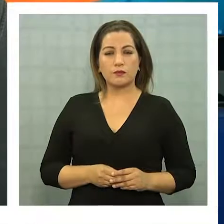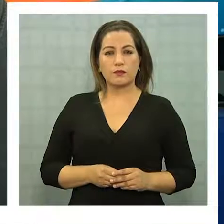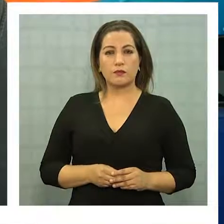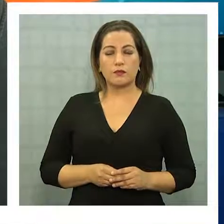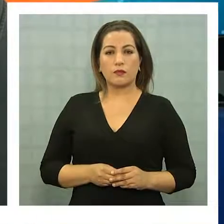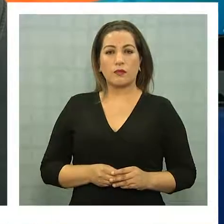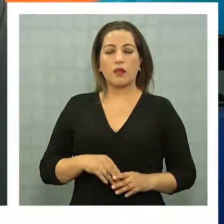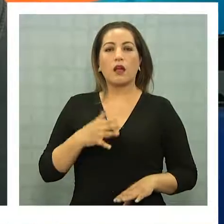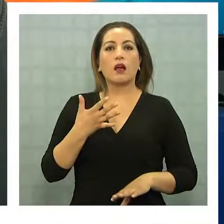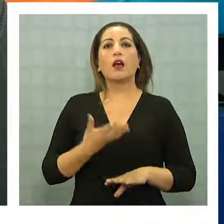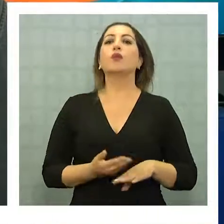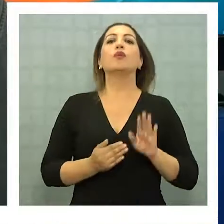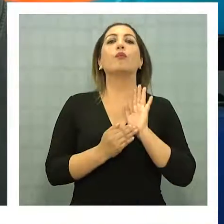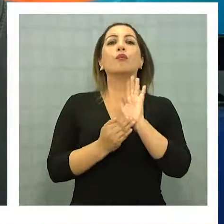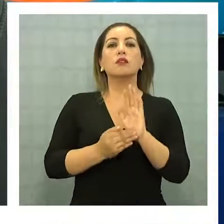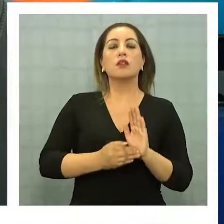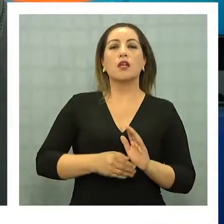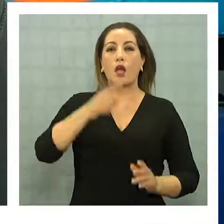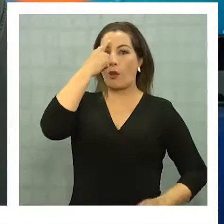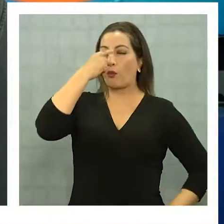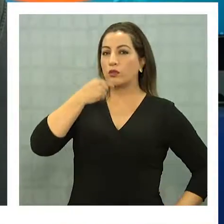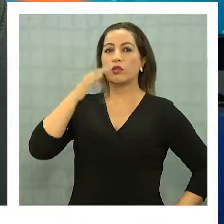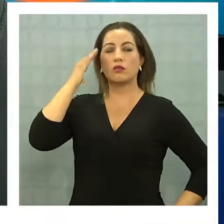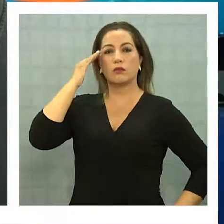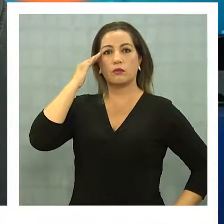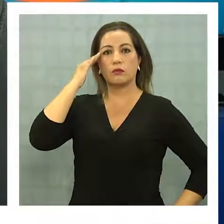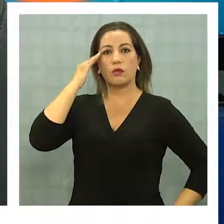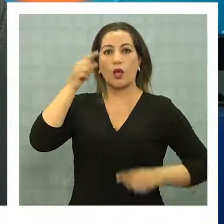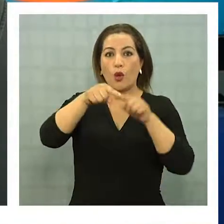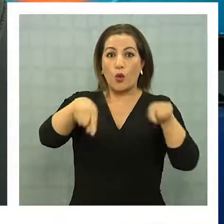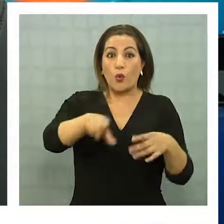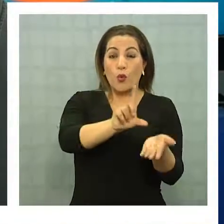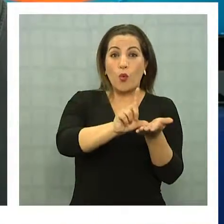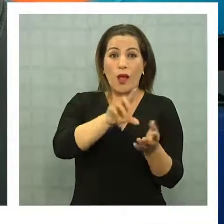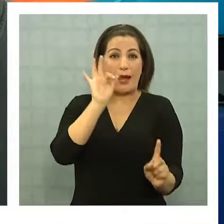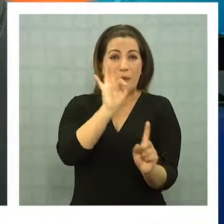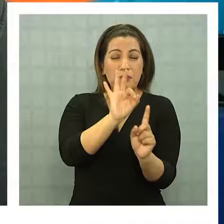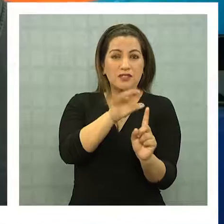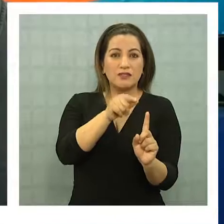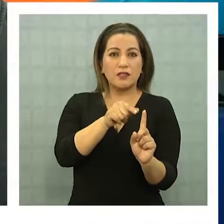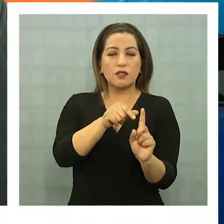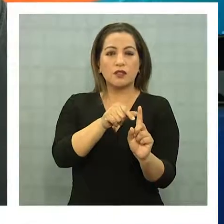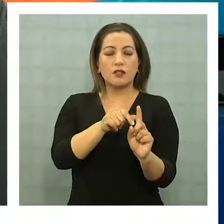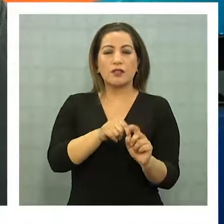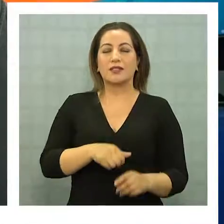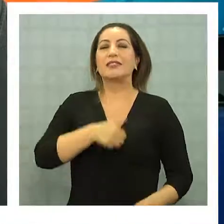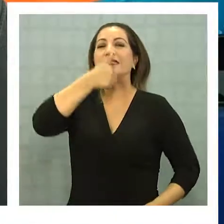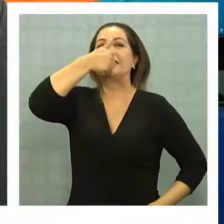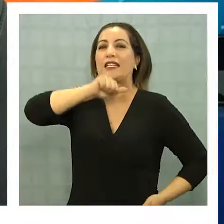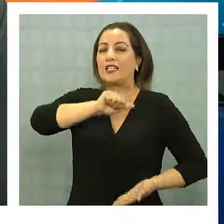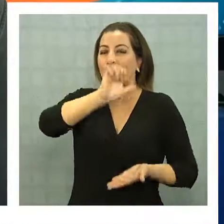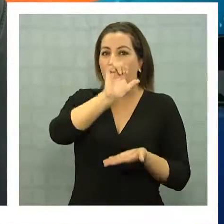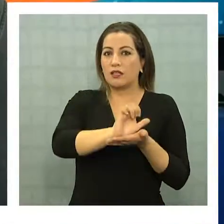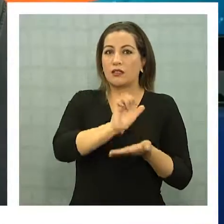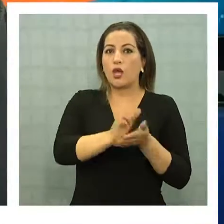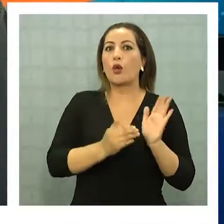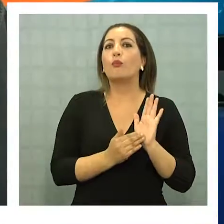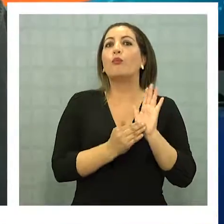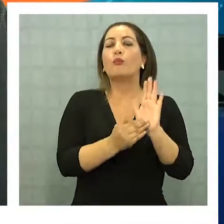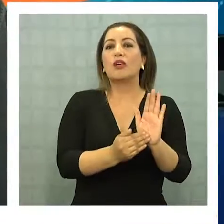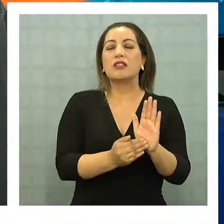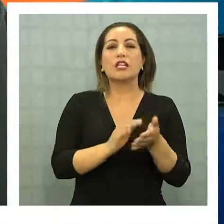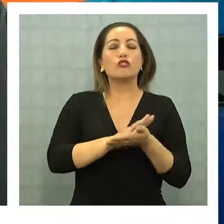Y hay una exposición en el Museo de la Memoria hoy día que se llama Secretos de Estado, que muestra los archivos